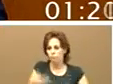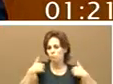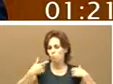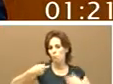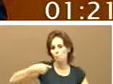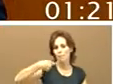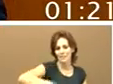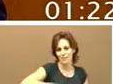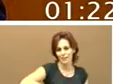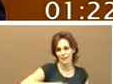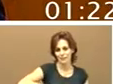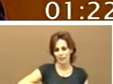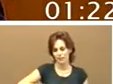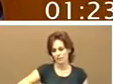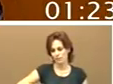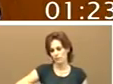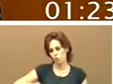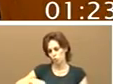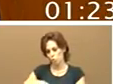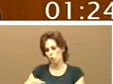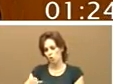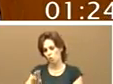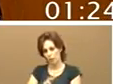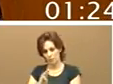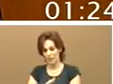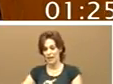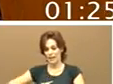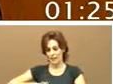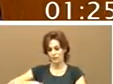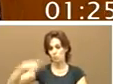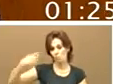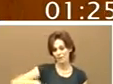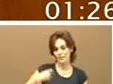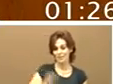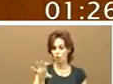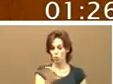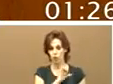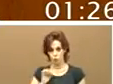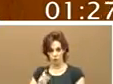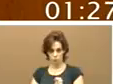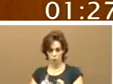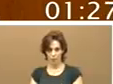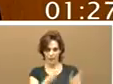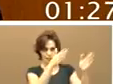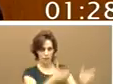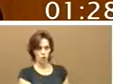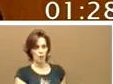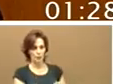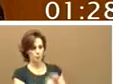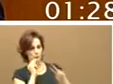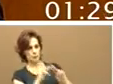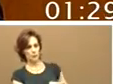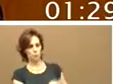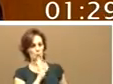y presidente del Grupo Parlamentario que ha sido presidente, como digo, de una comunidad autónoma, bueno, de alguna forma nos planteamos la duda, pero ya digo,